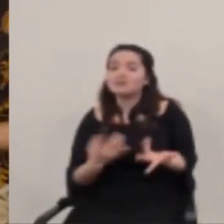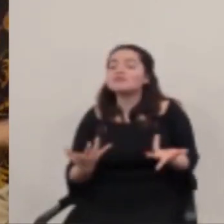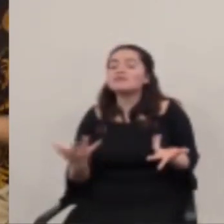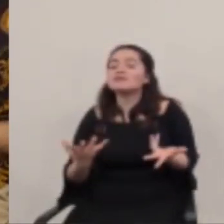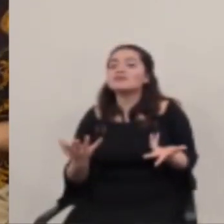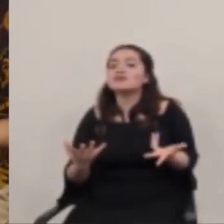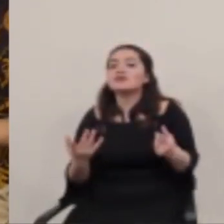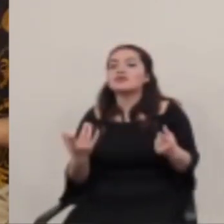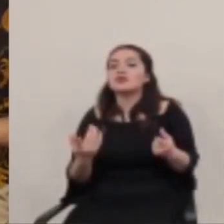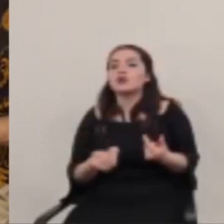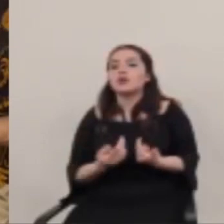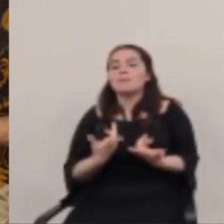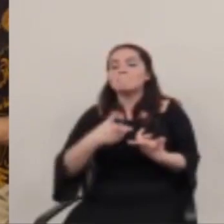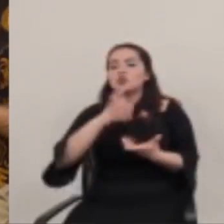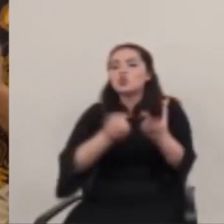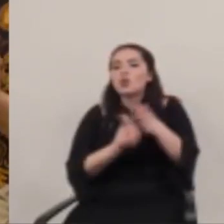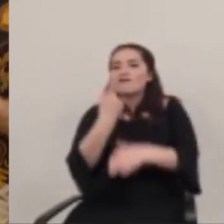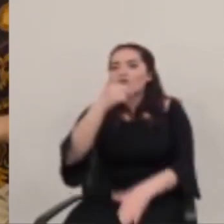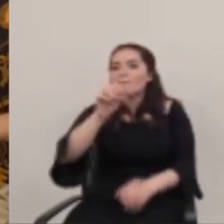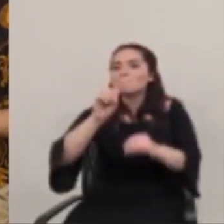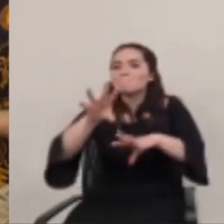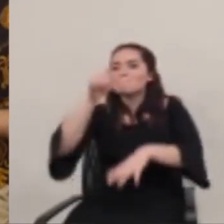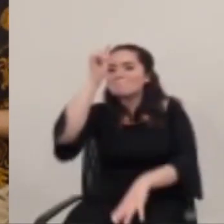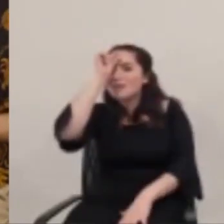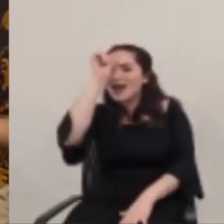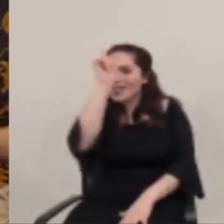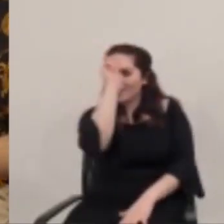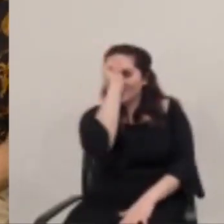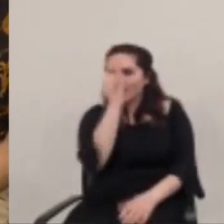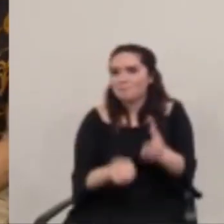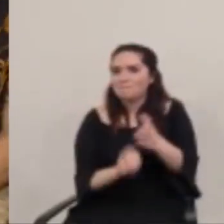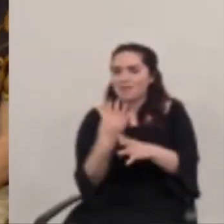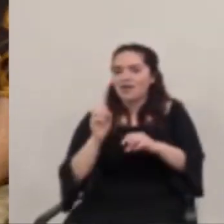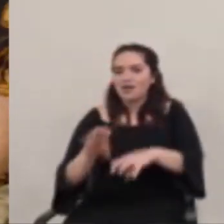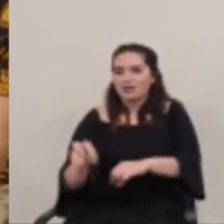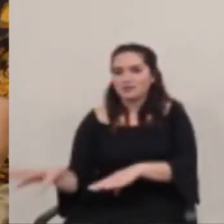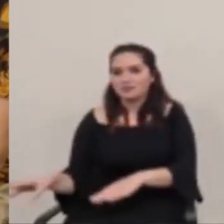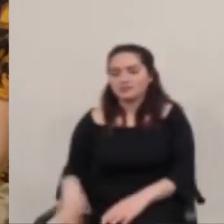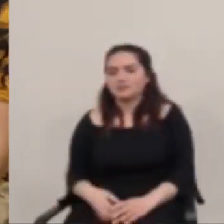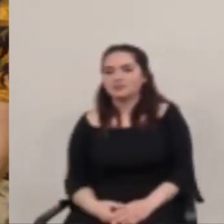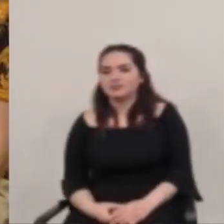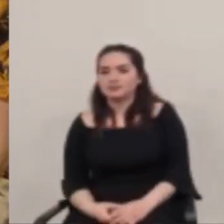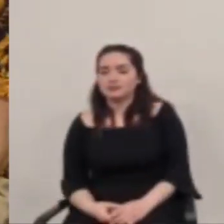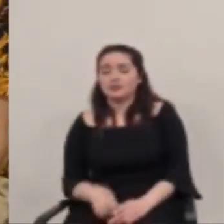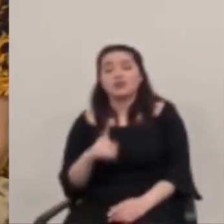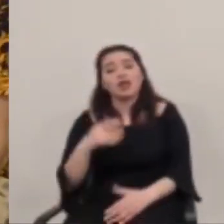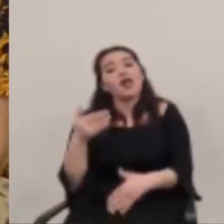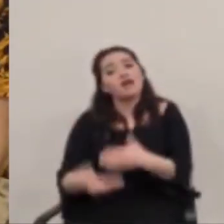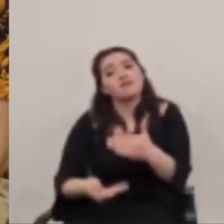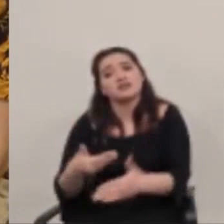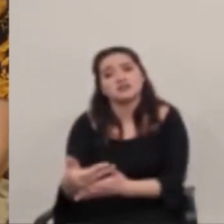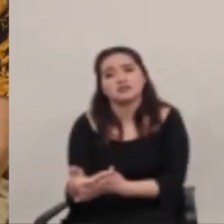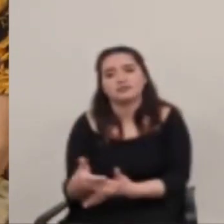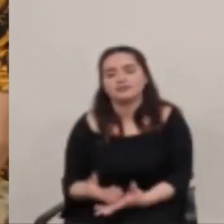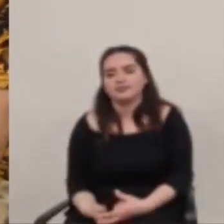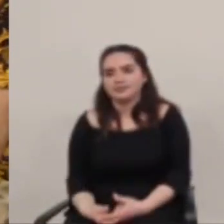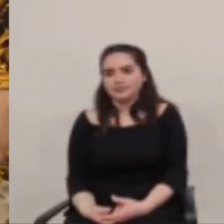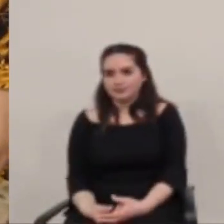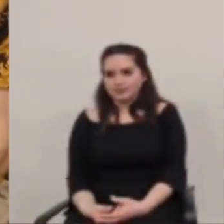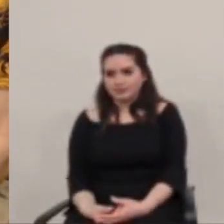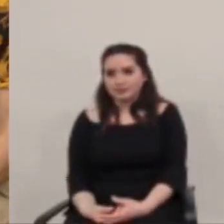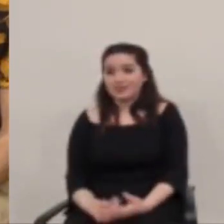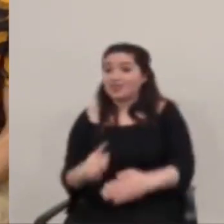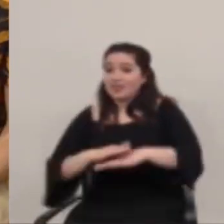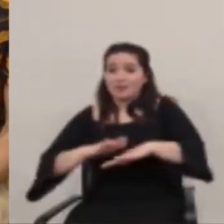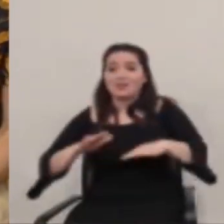partir de un cambio de paradigma. Y eso es mucho más difícil que un cambio curricular, pero es un avance. Para